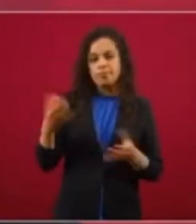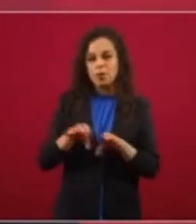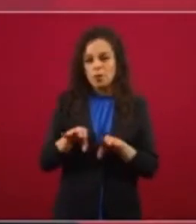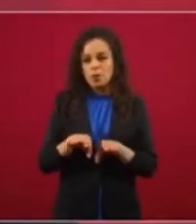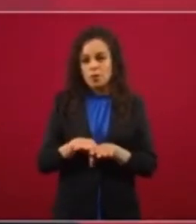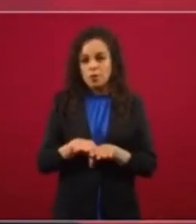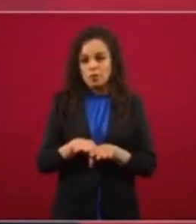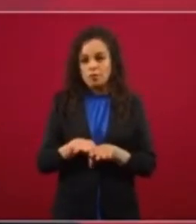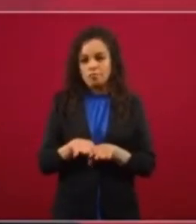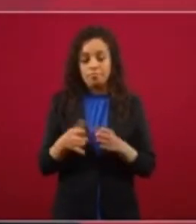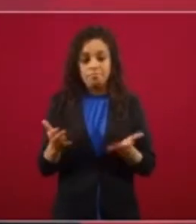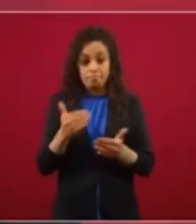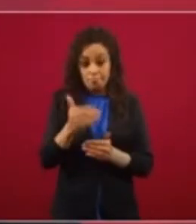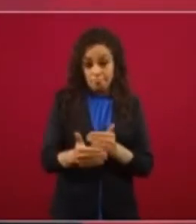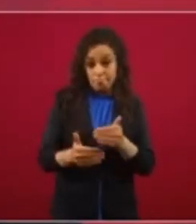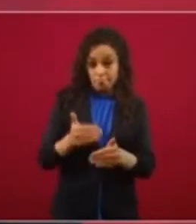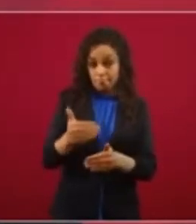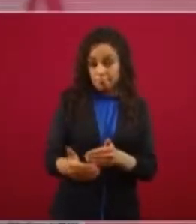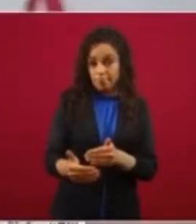que